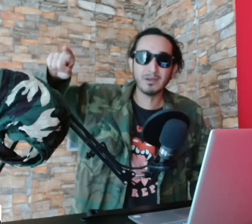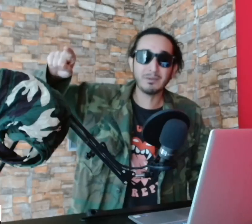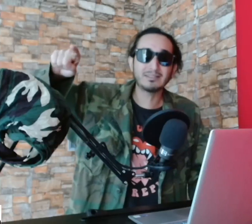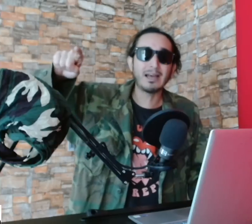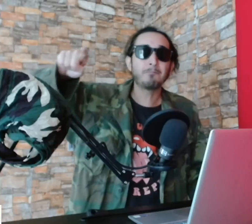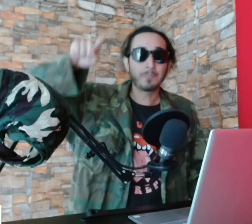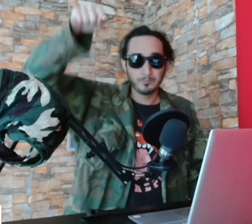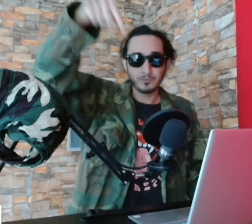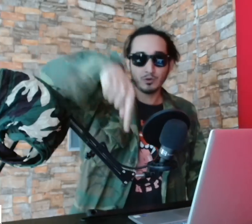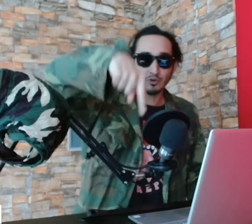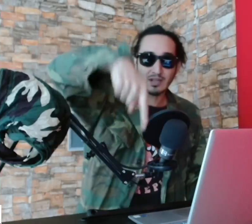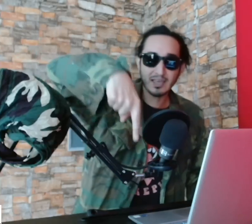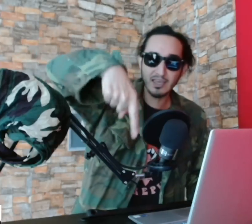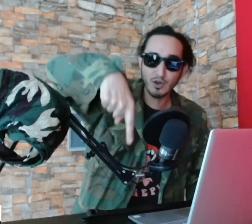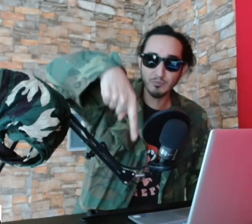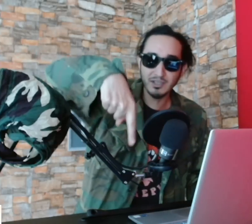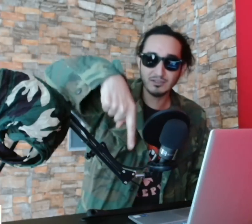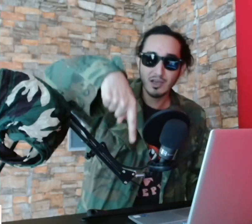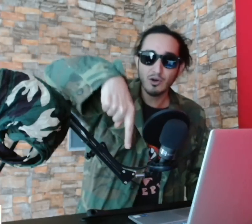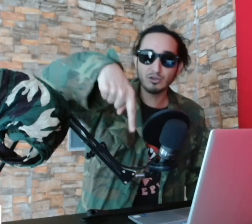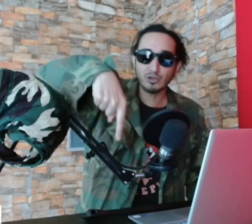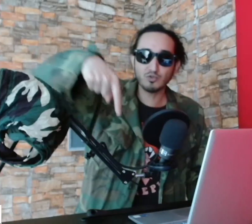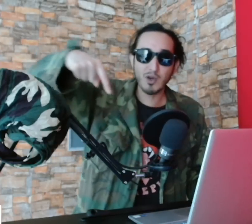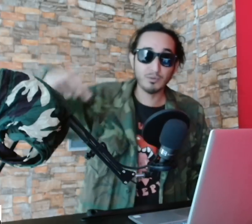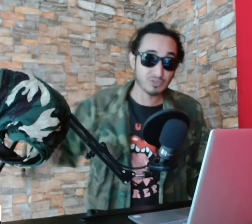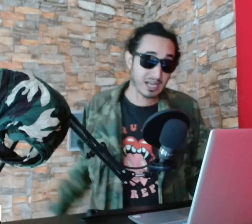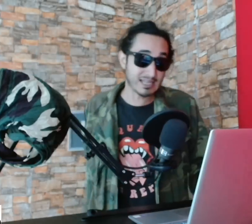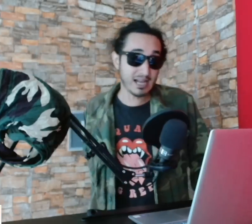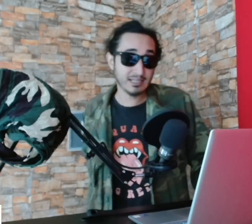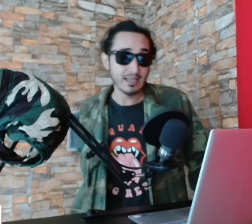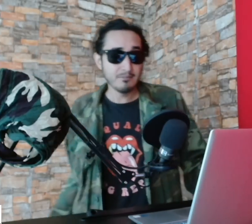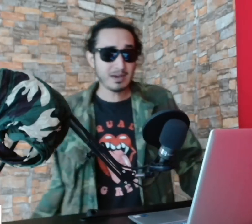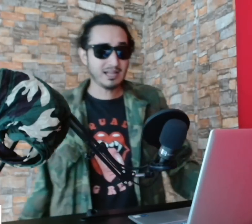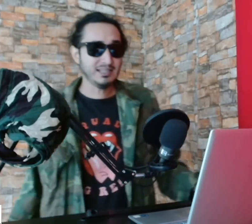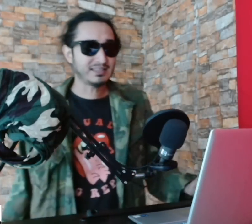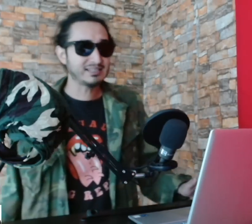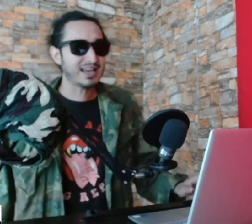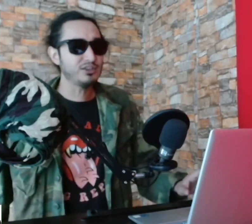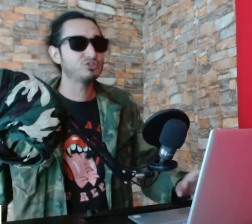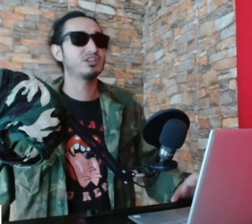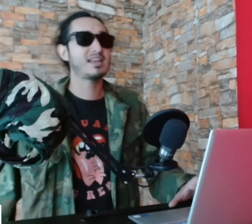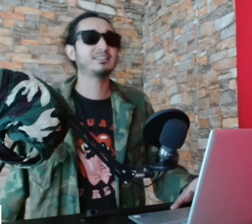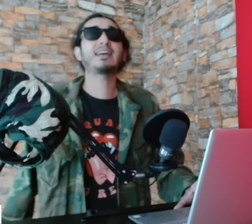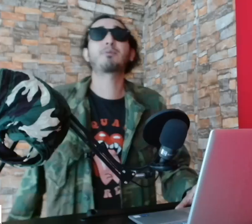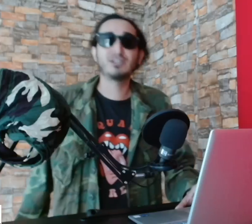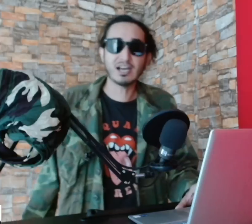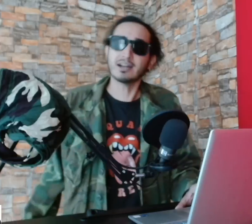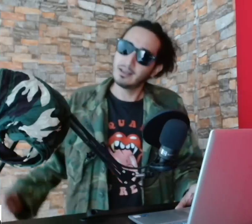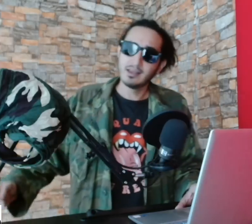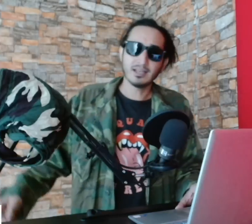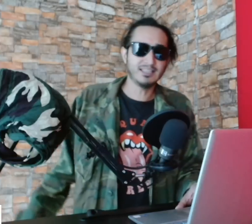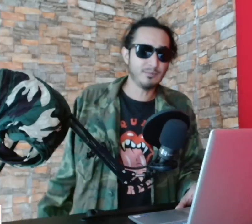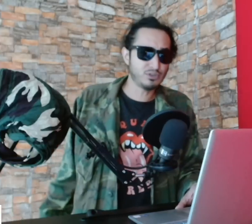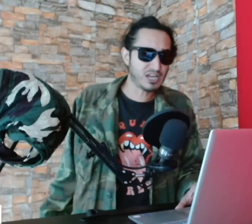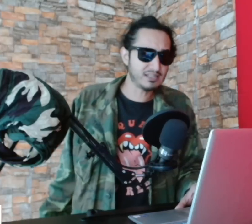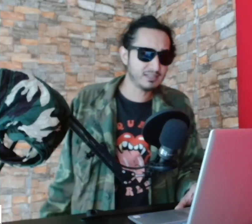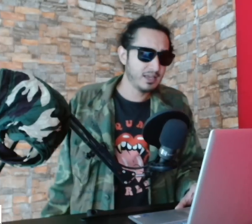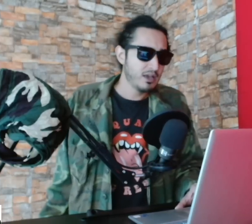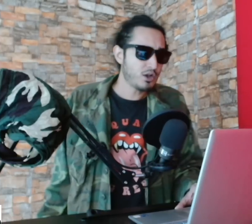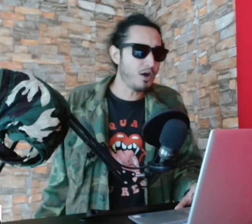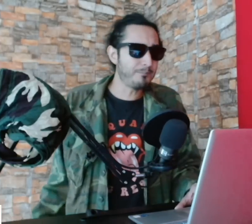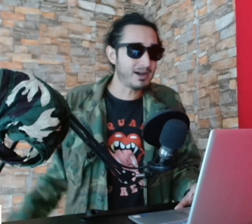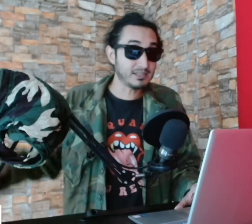manera sucia y perversa con aquí con mis otros nuevos canales sea Dios gracias Hay que aprovechar que tenemos